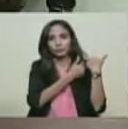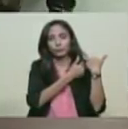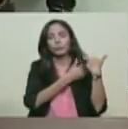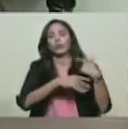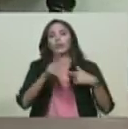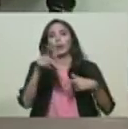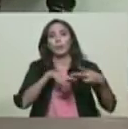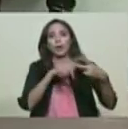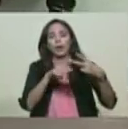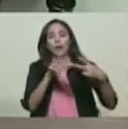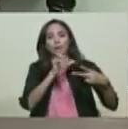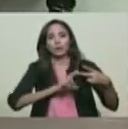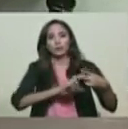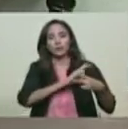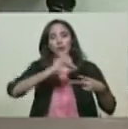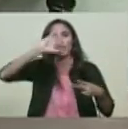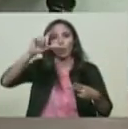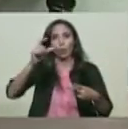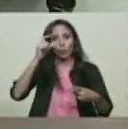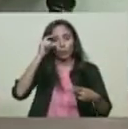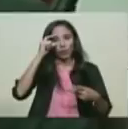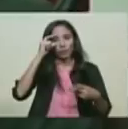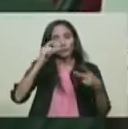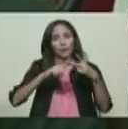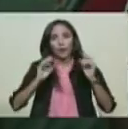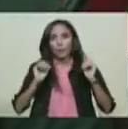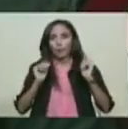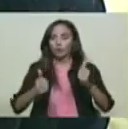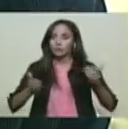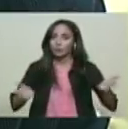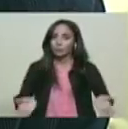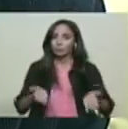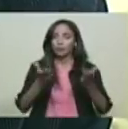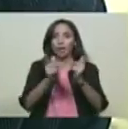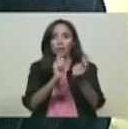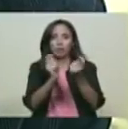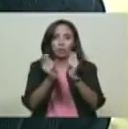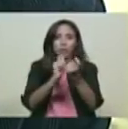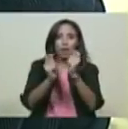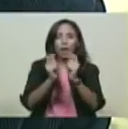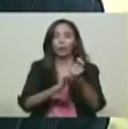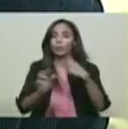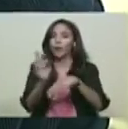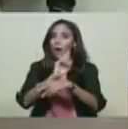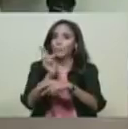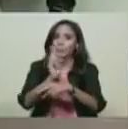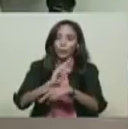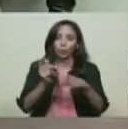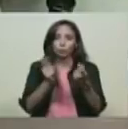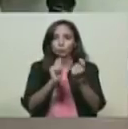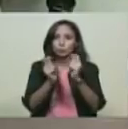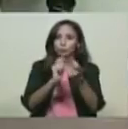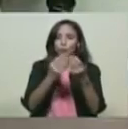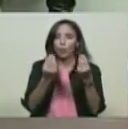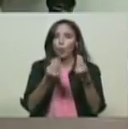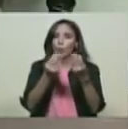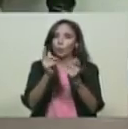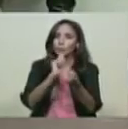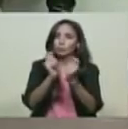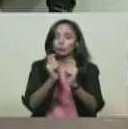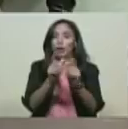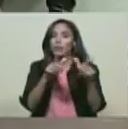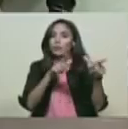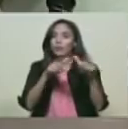de la República, Jorge Arriaza, a que inicien conversaciones inmediatas para